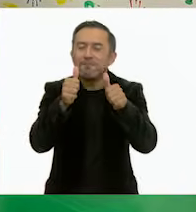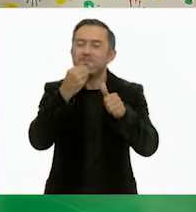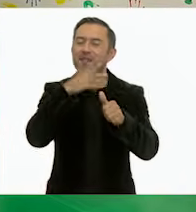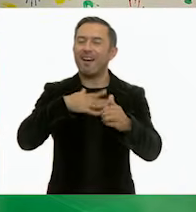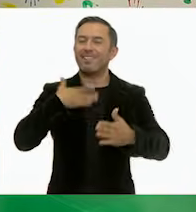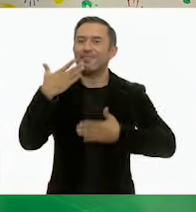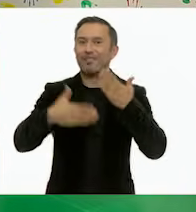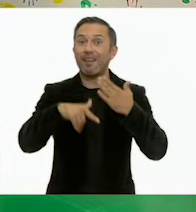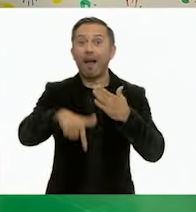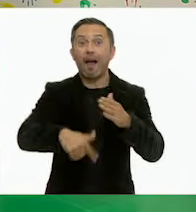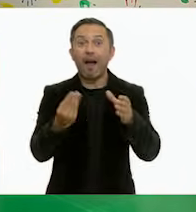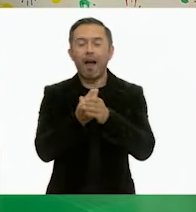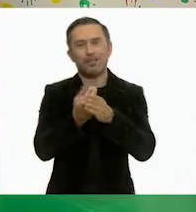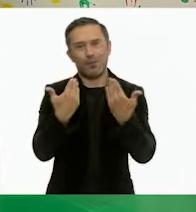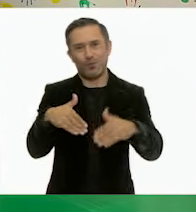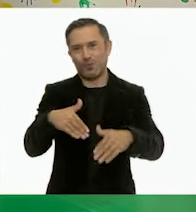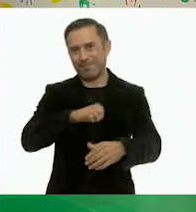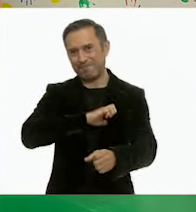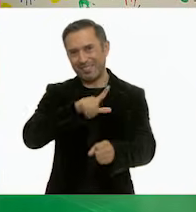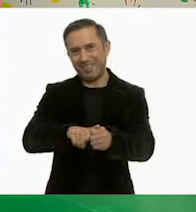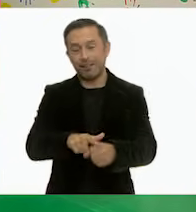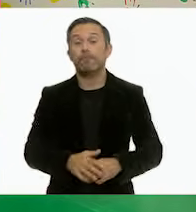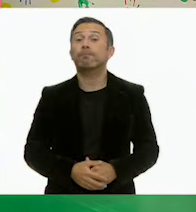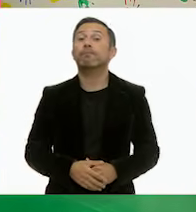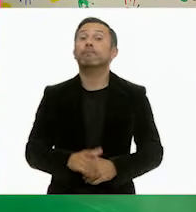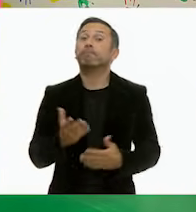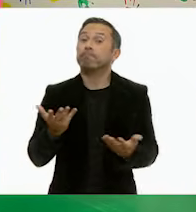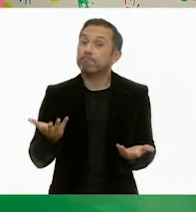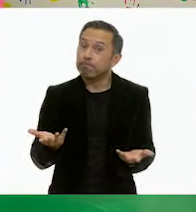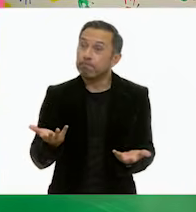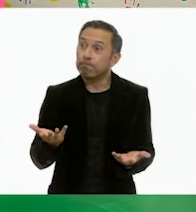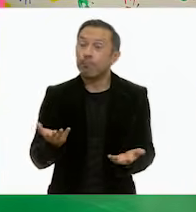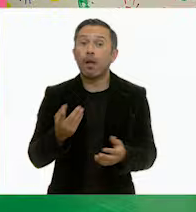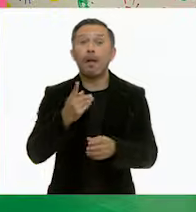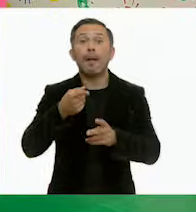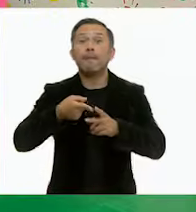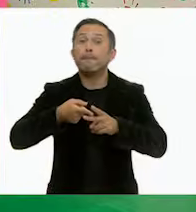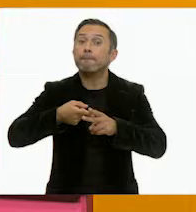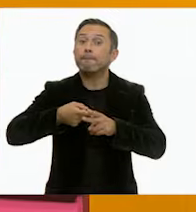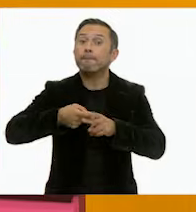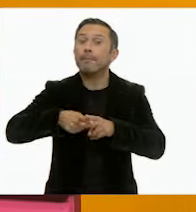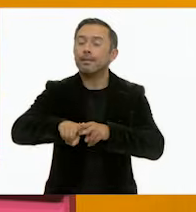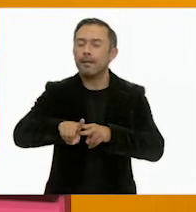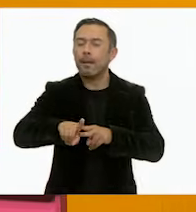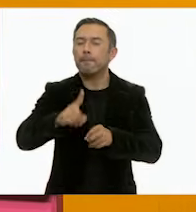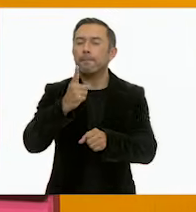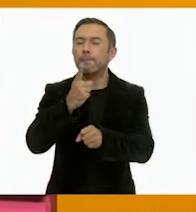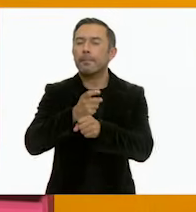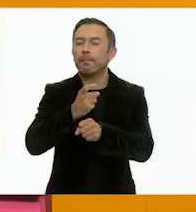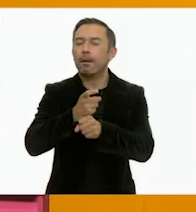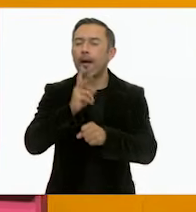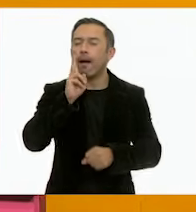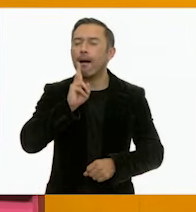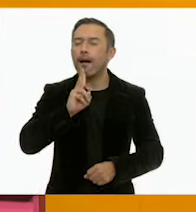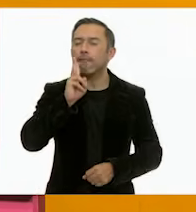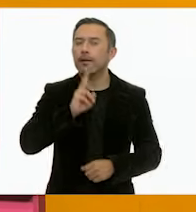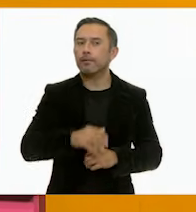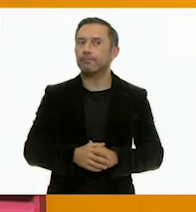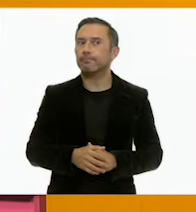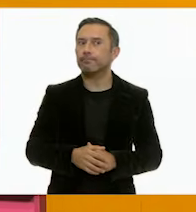clase es muy especial. Muy bien, y para empezar, vamos a ver qué tan